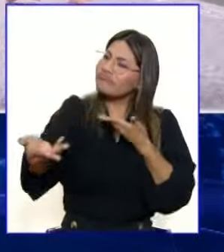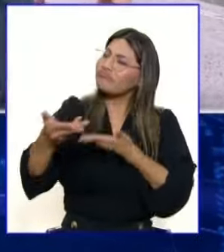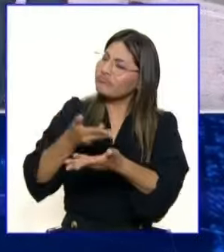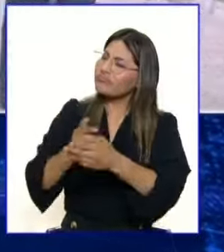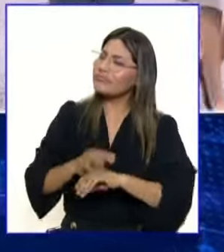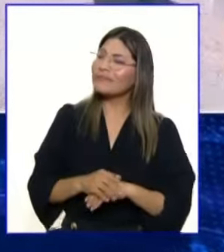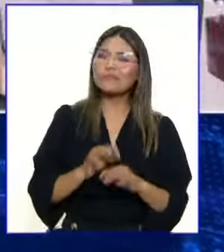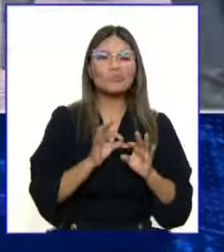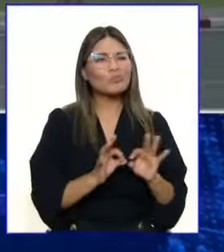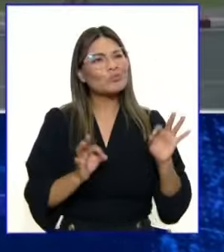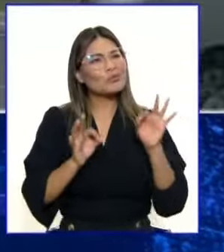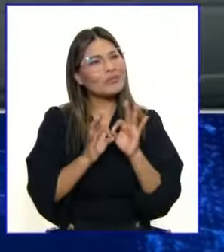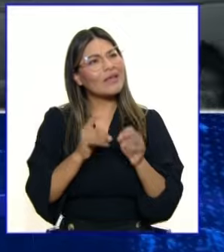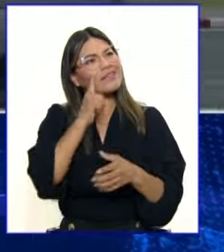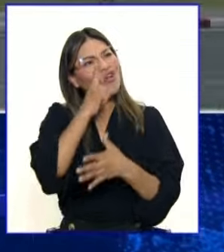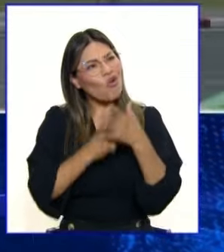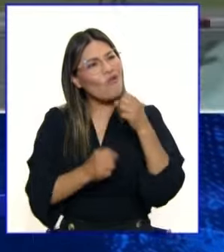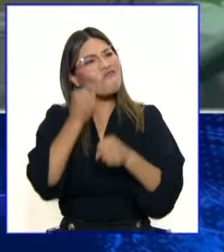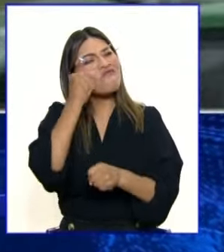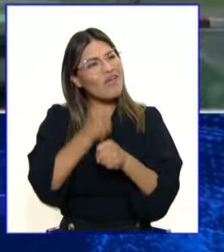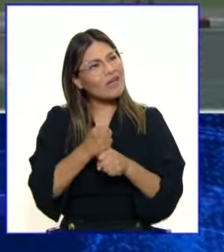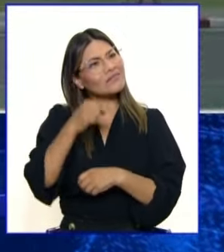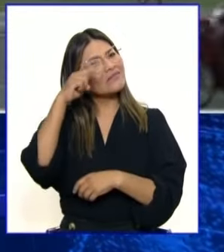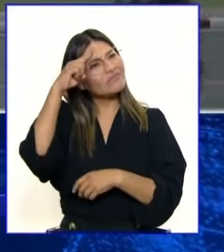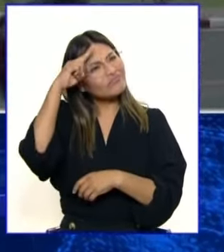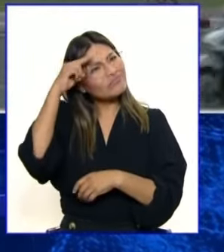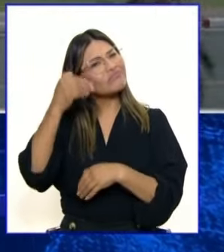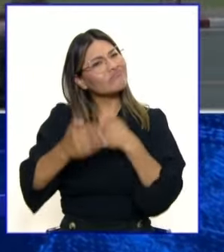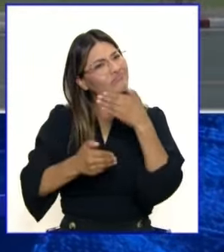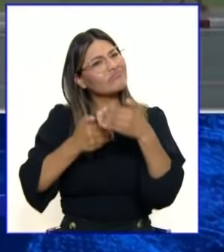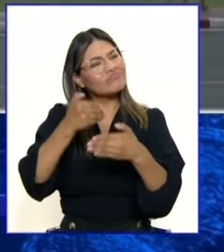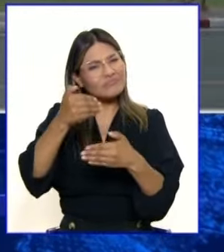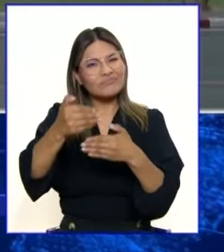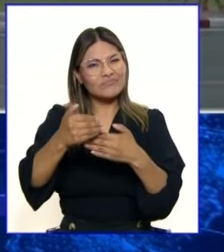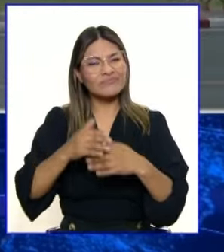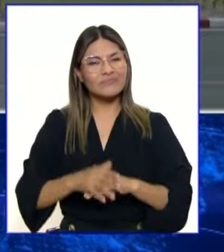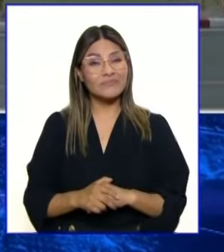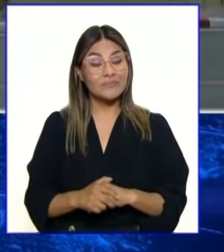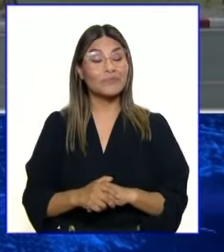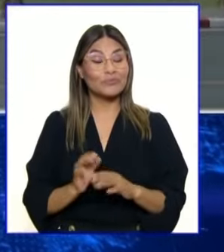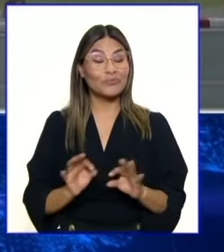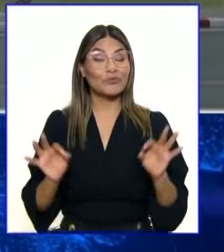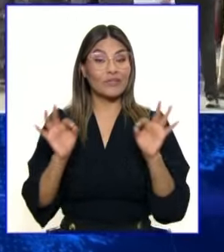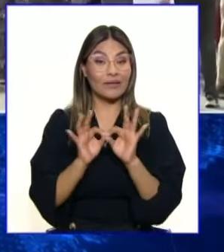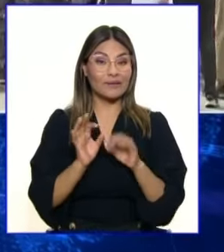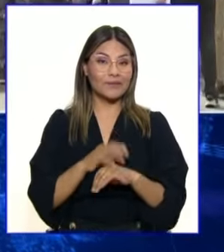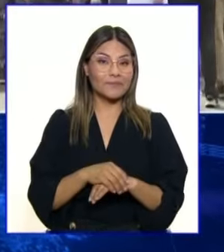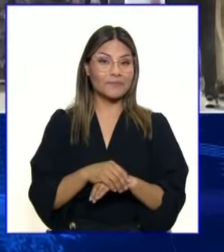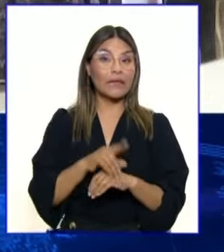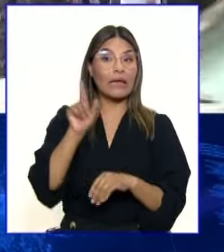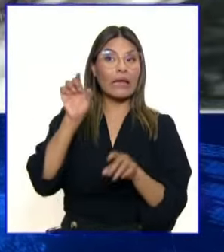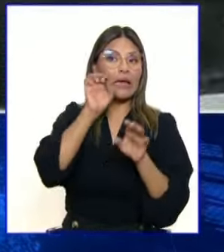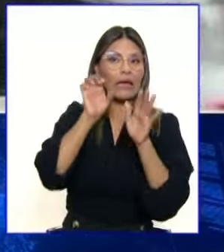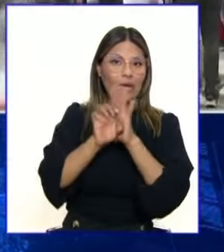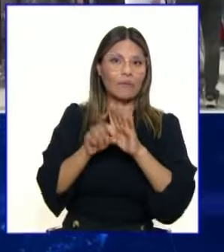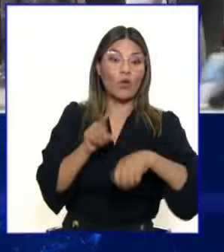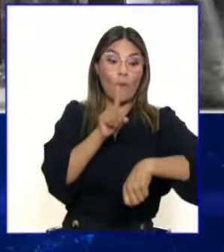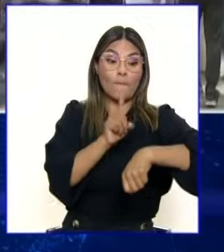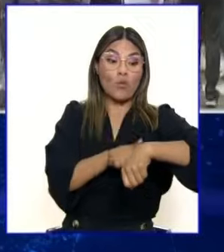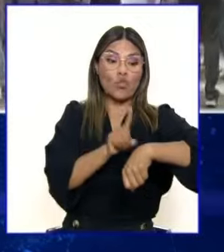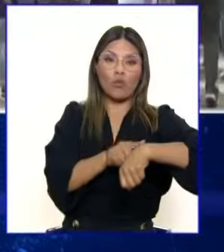la confianza, ¿no? El trabajo a largo plazo. Aspectos que se debe tomar en cuenta, por ejemplo, la puntualidad, sí, el idioma.